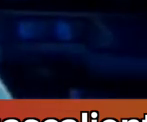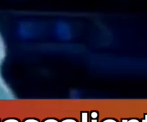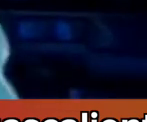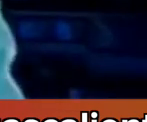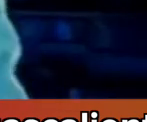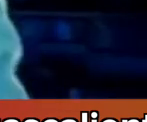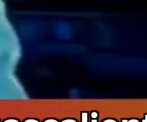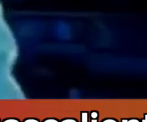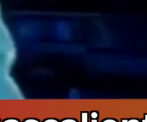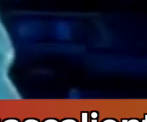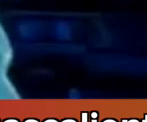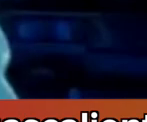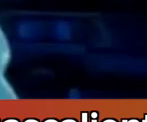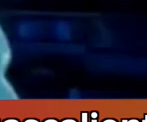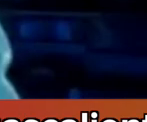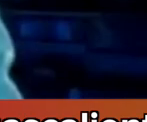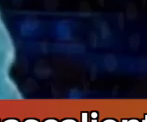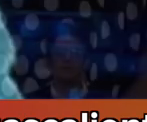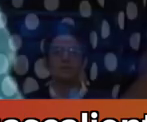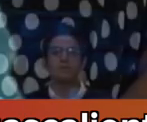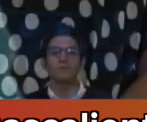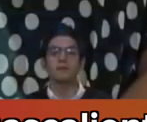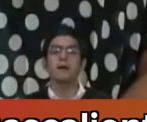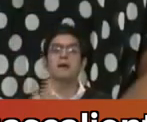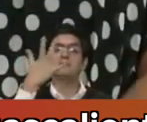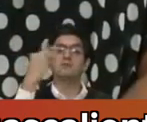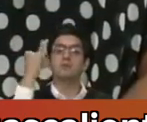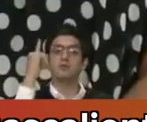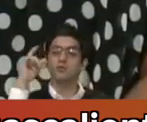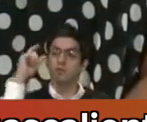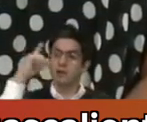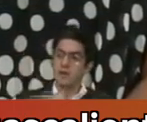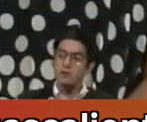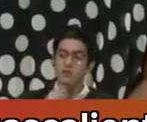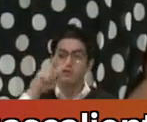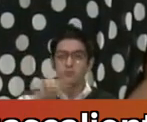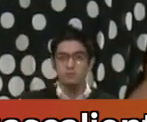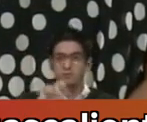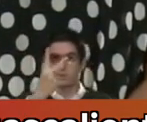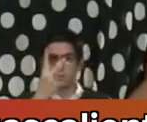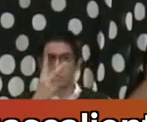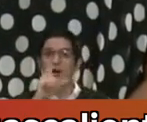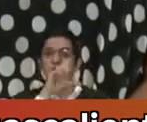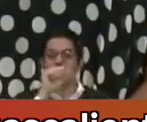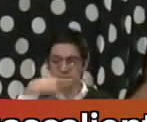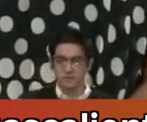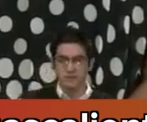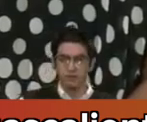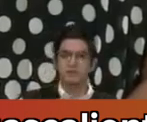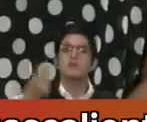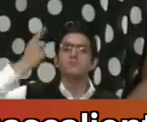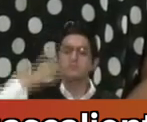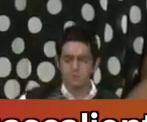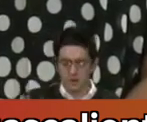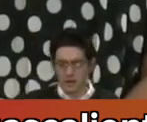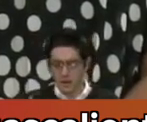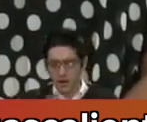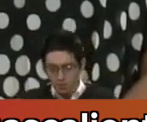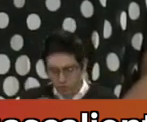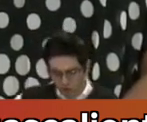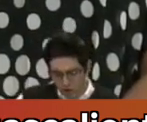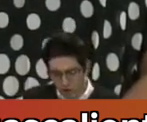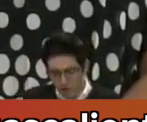manera virtual, a efecto que quien así lo desee analice con toda calma las acciones realizadas y los